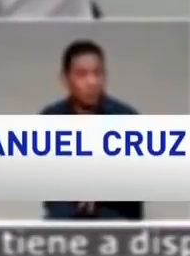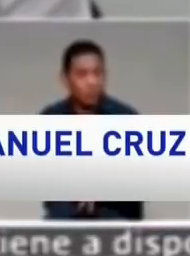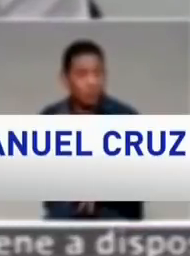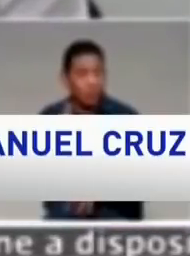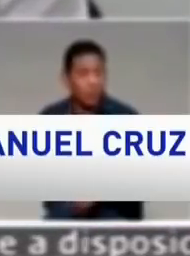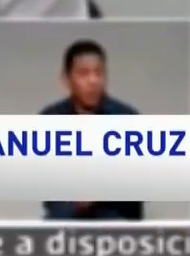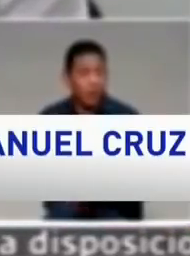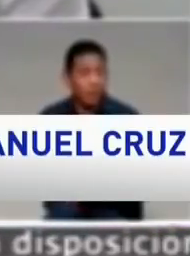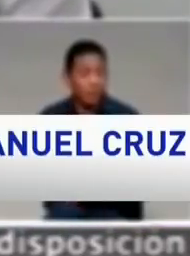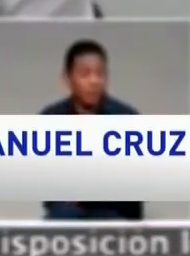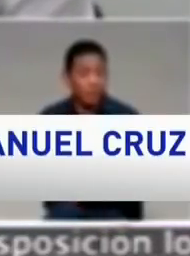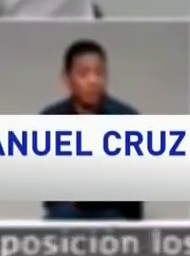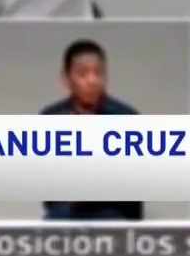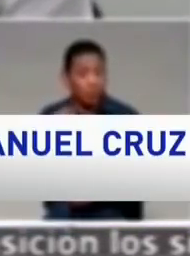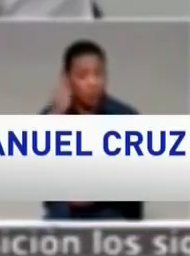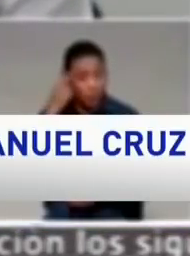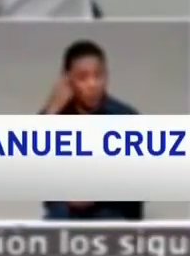medio